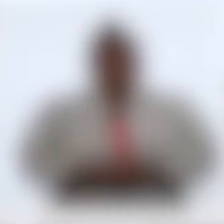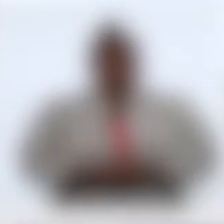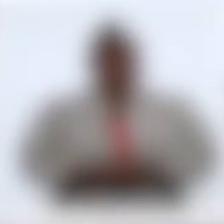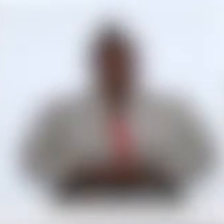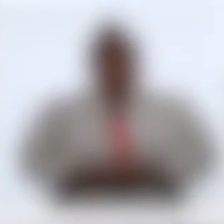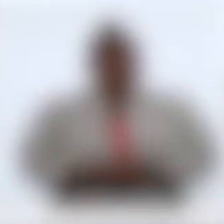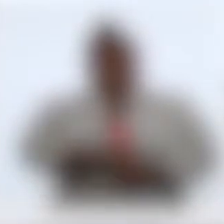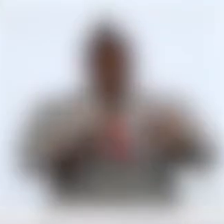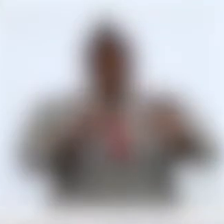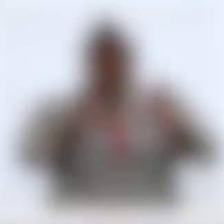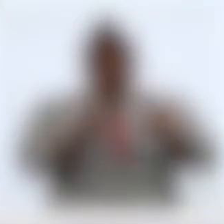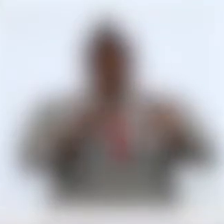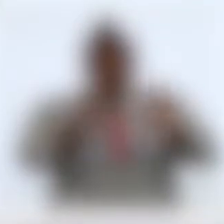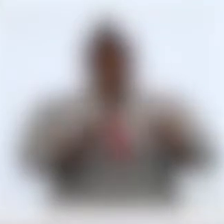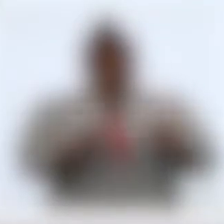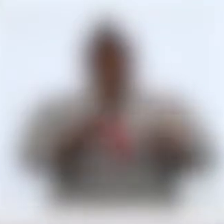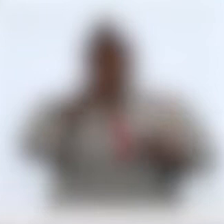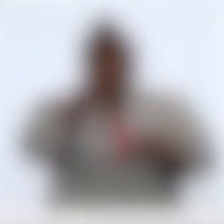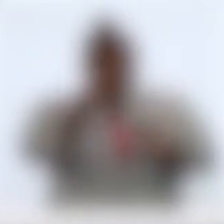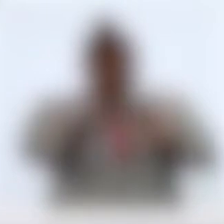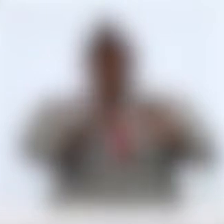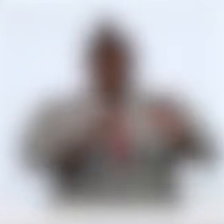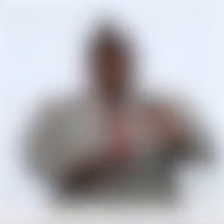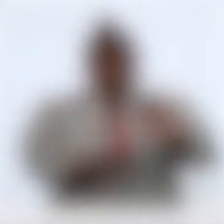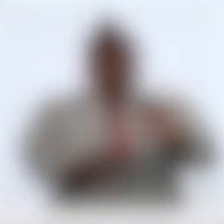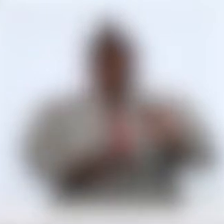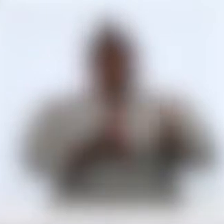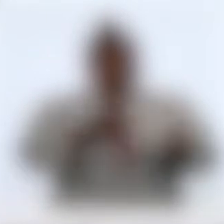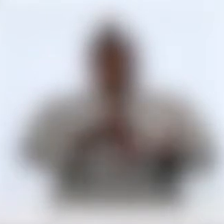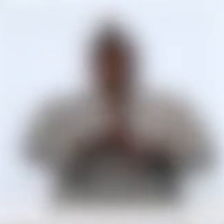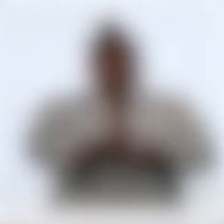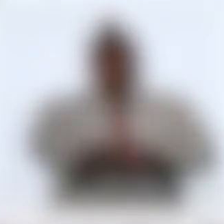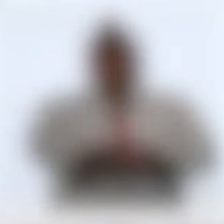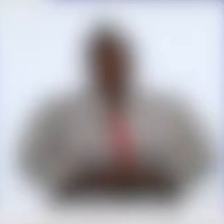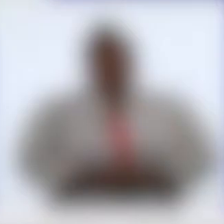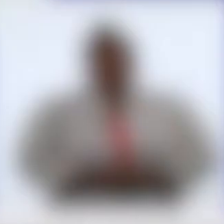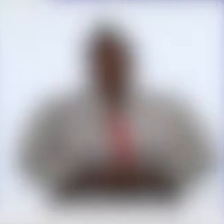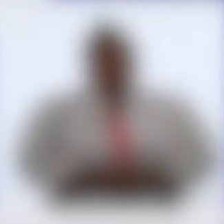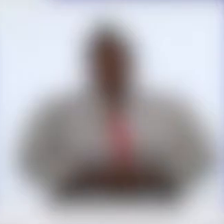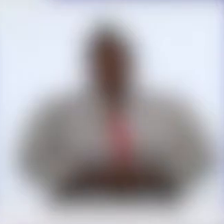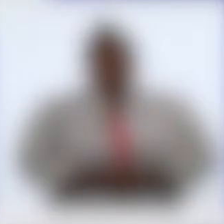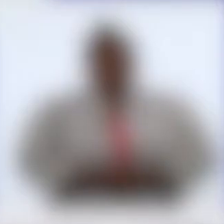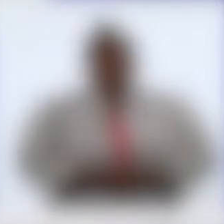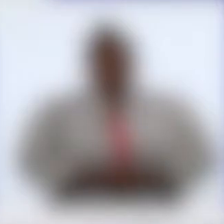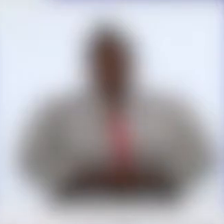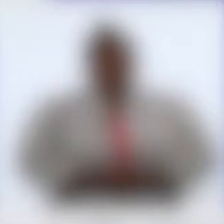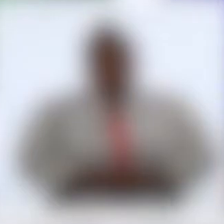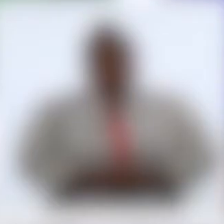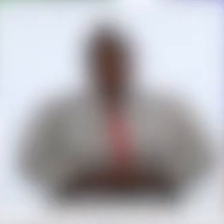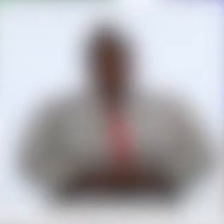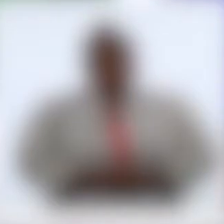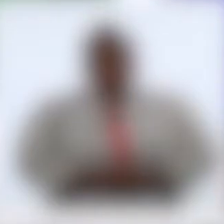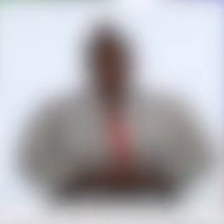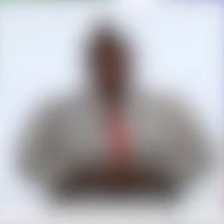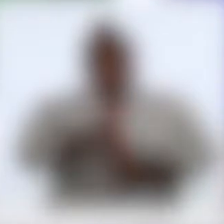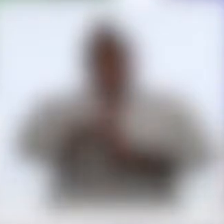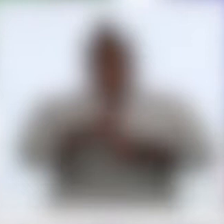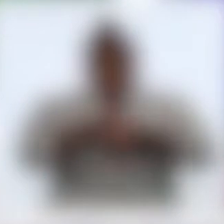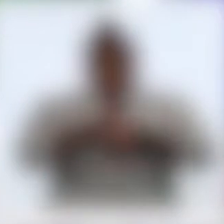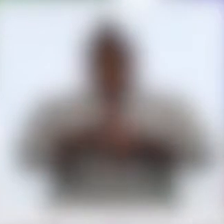el pico 194, Holguín con conciertos y se 137 sigue y Santi manteniendo Espíritus con todavía Holguín. 107. De los 900